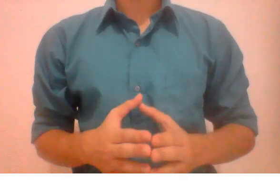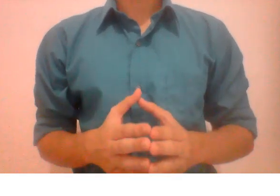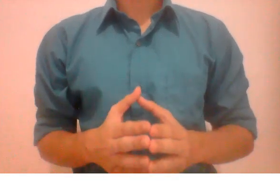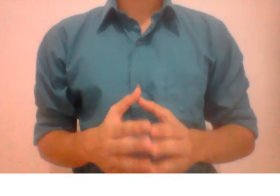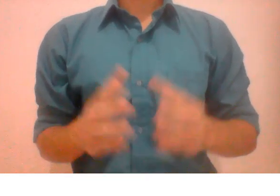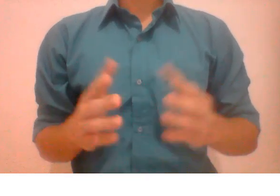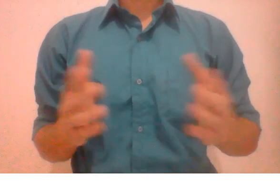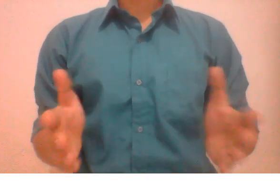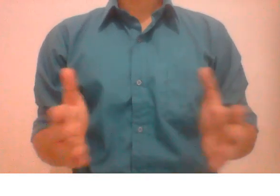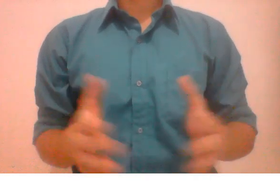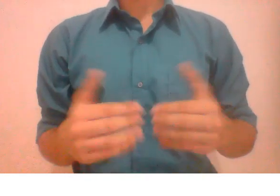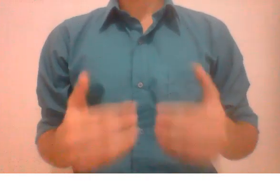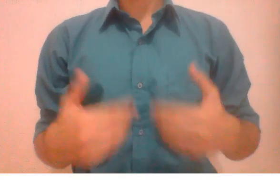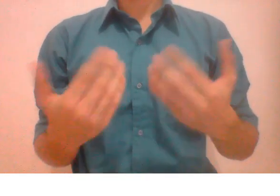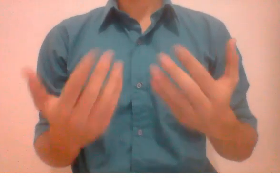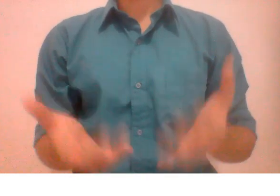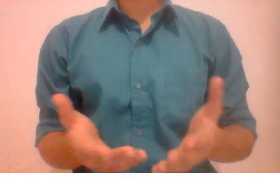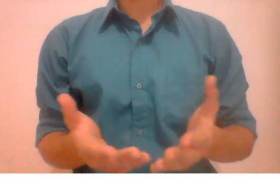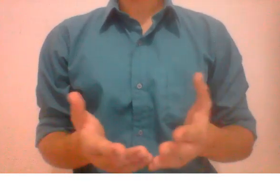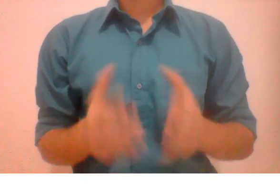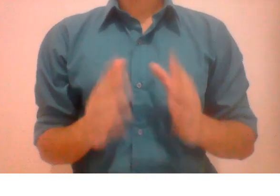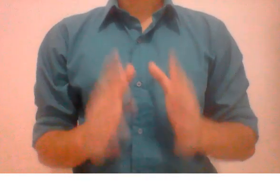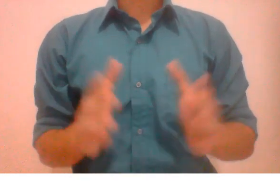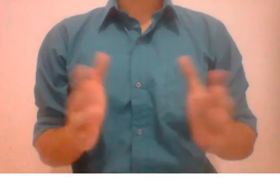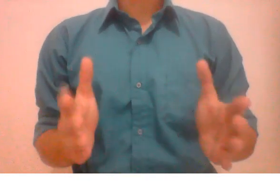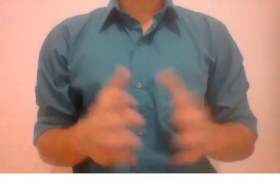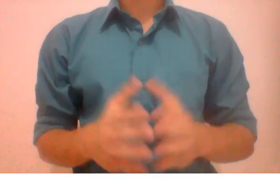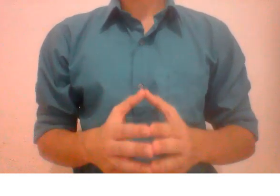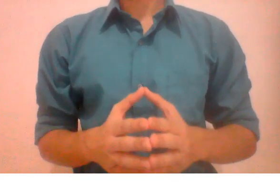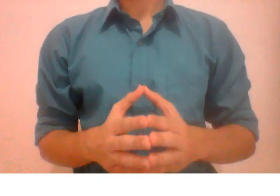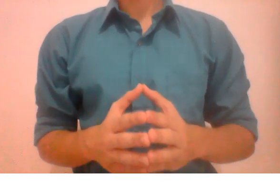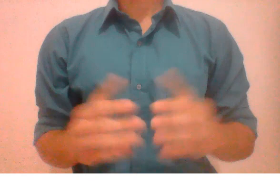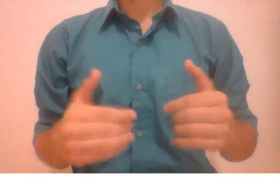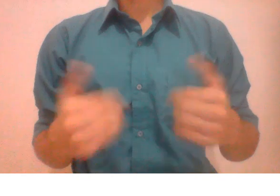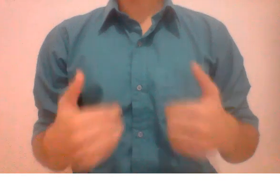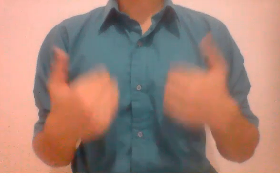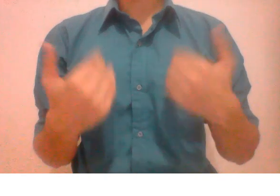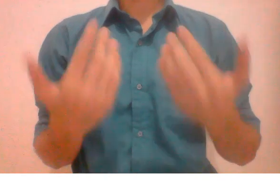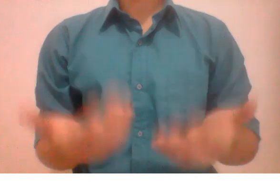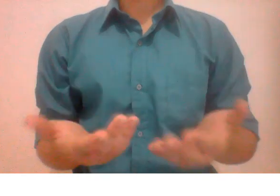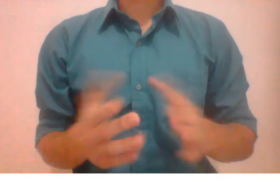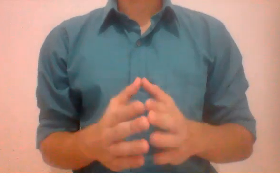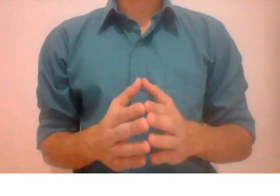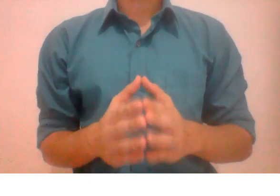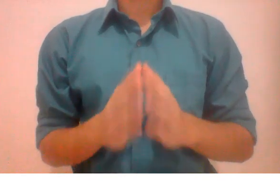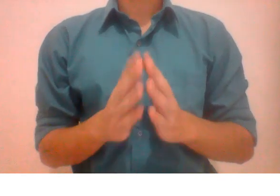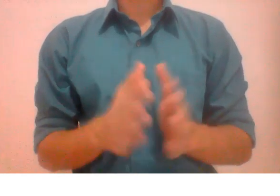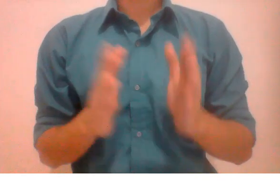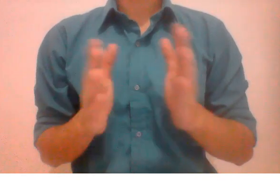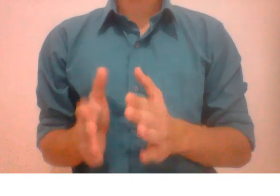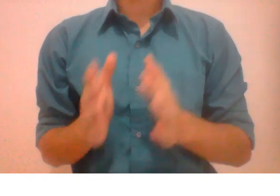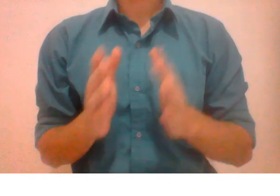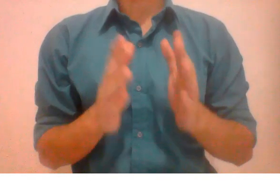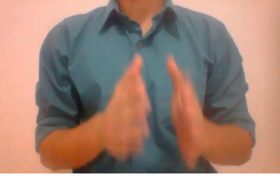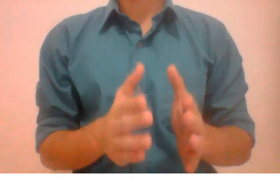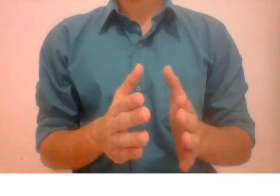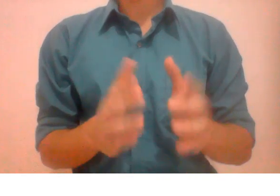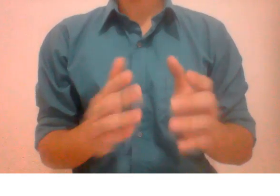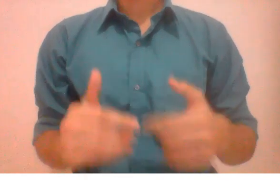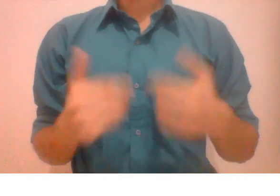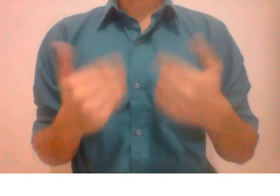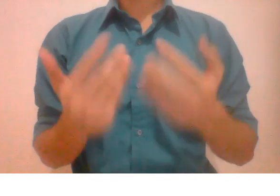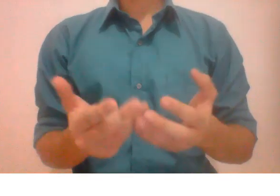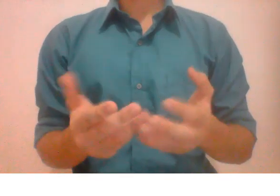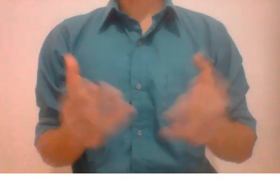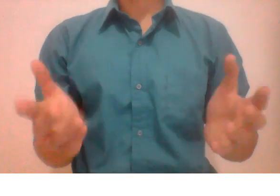Lozoya cada vez más pone en evidencia los personajes del PAN, y esto lo comento precisamente porque en una de las declaraciones que dio Lozoya ante la